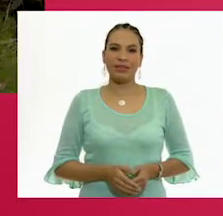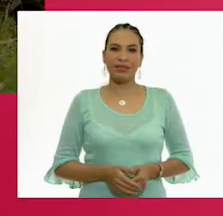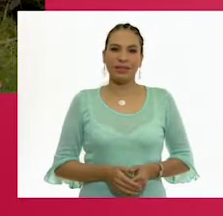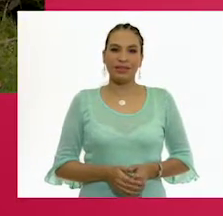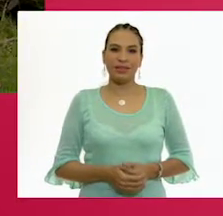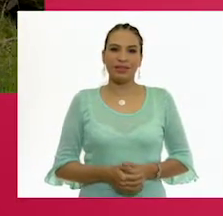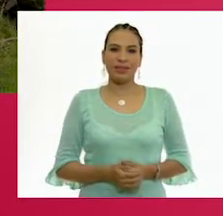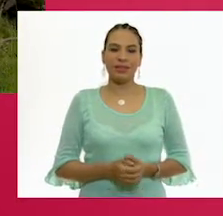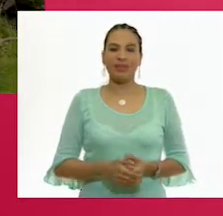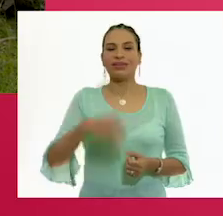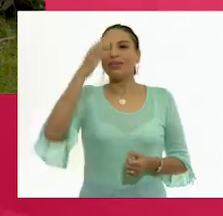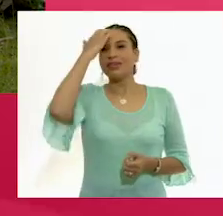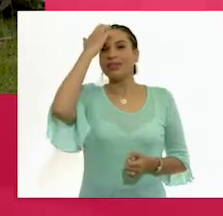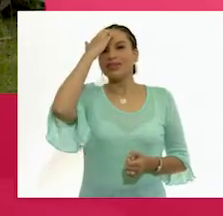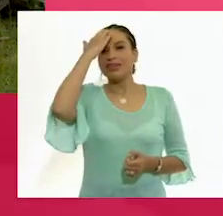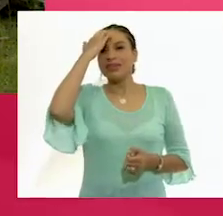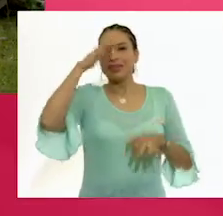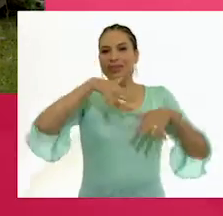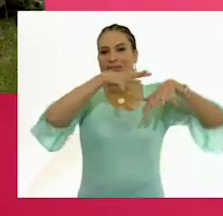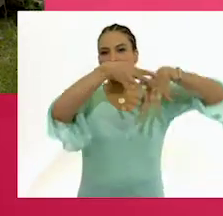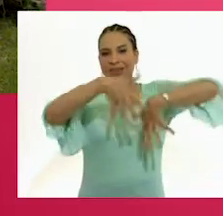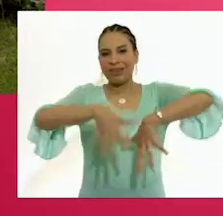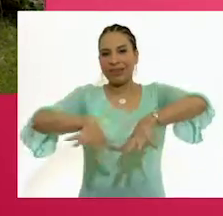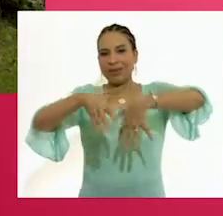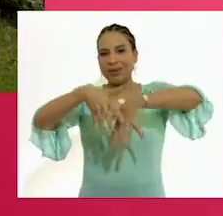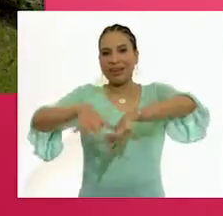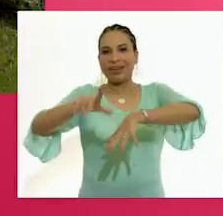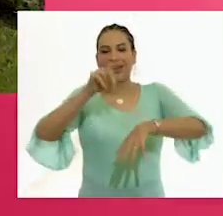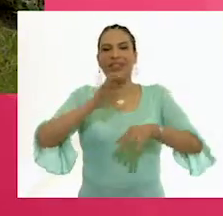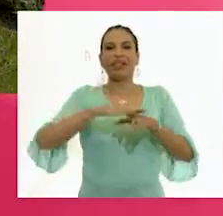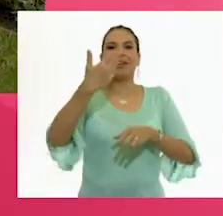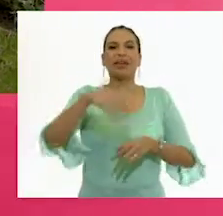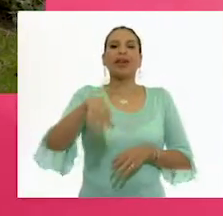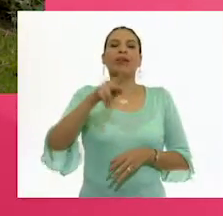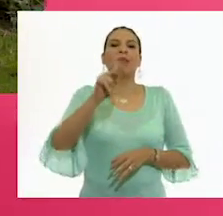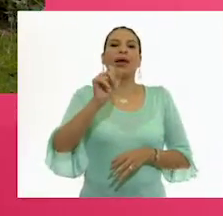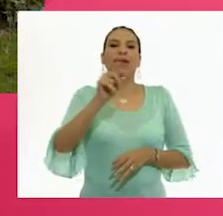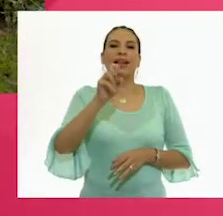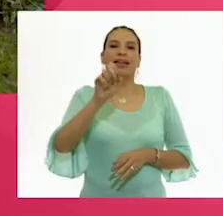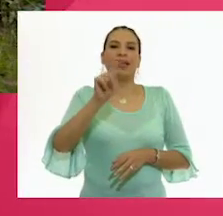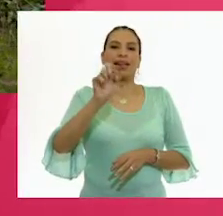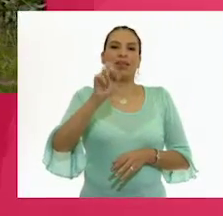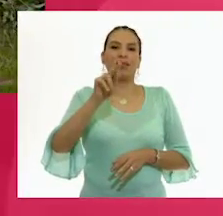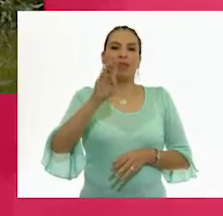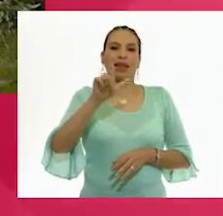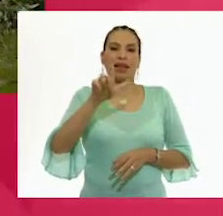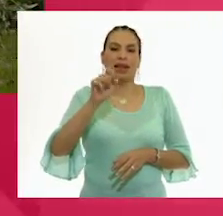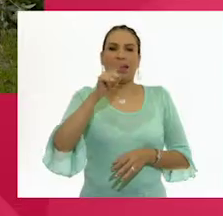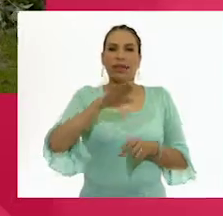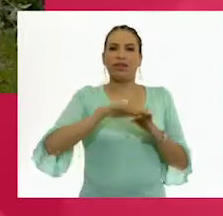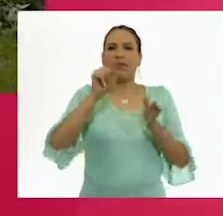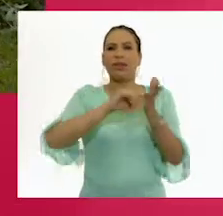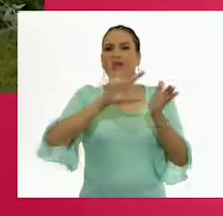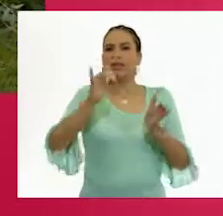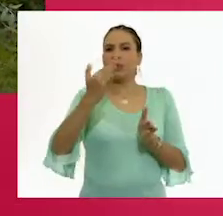Se le conoce como el acueducto del Padre Tembleque. Se construyó entre 1555